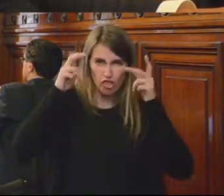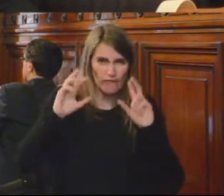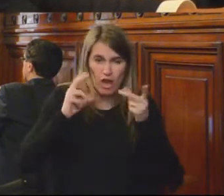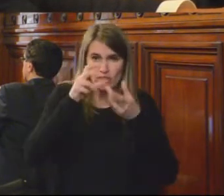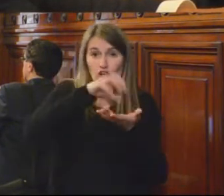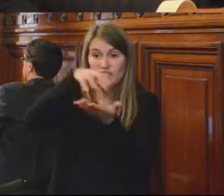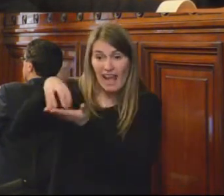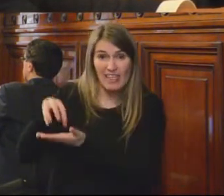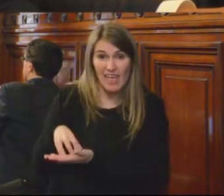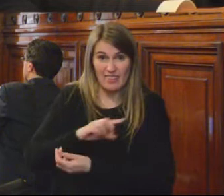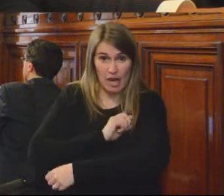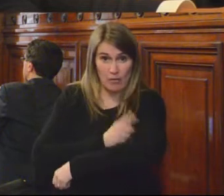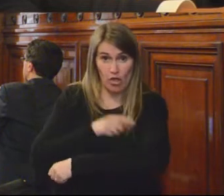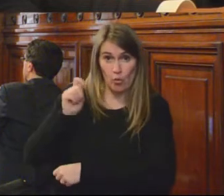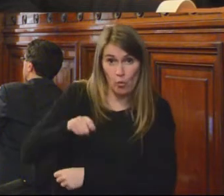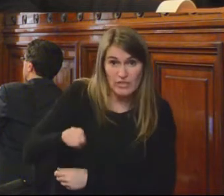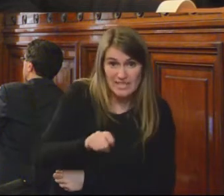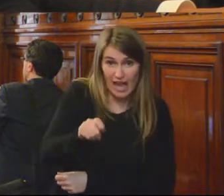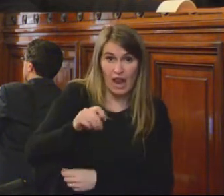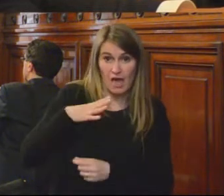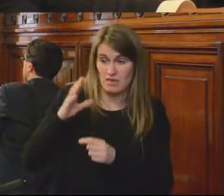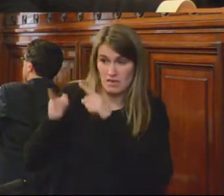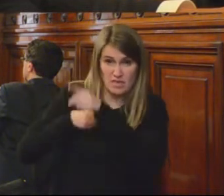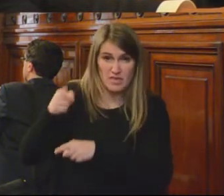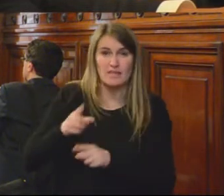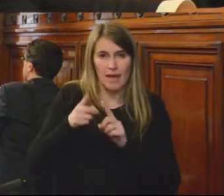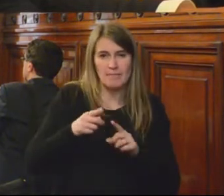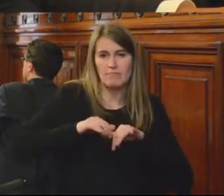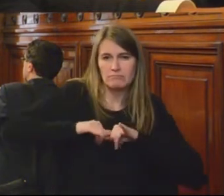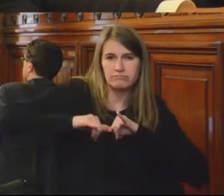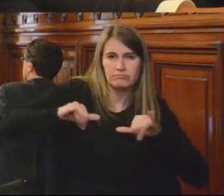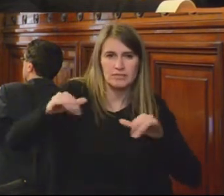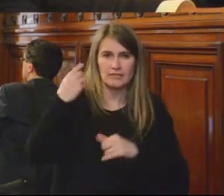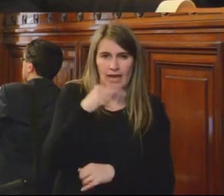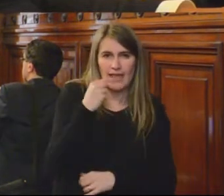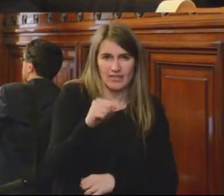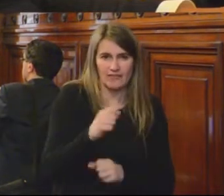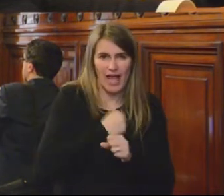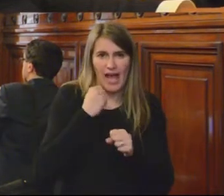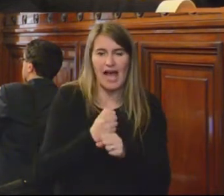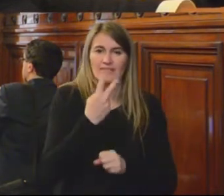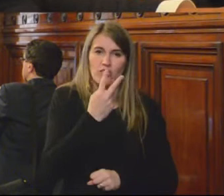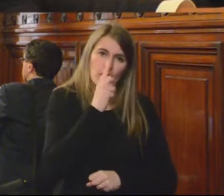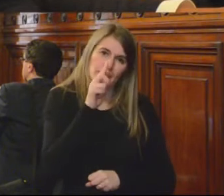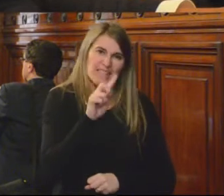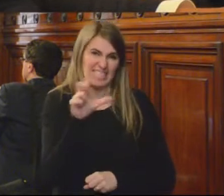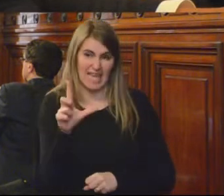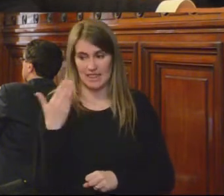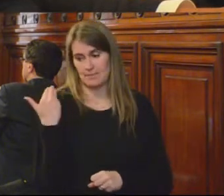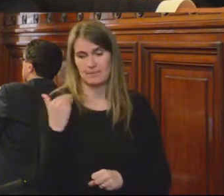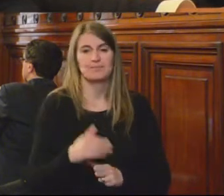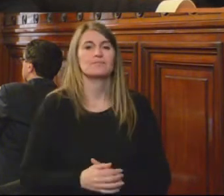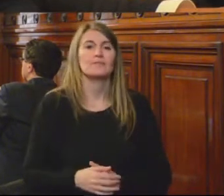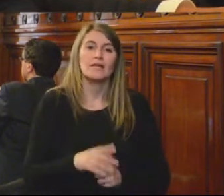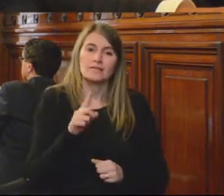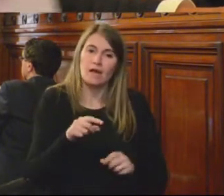Judicial en Venezuela en los últimos años y la campaña mediática negativa hasta el tercer trimestre del 2017. Se ha producido un incremento